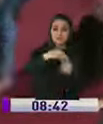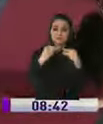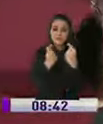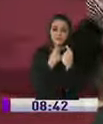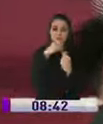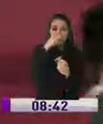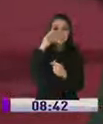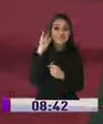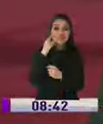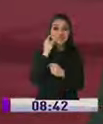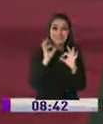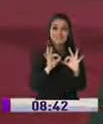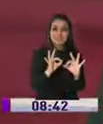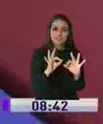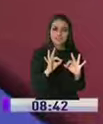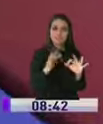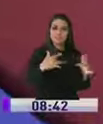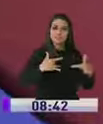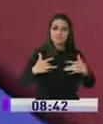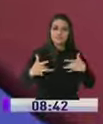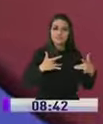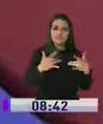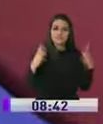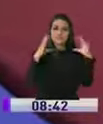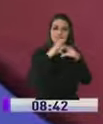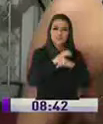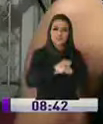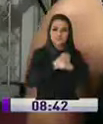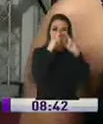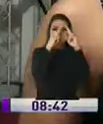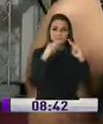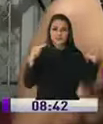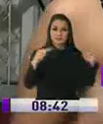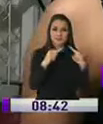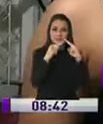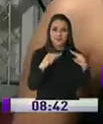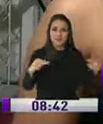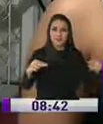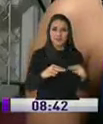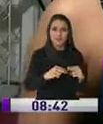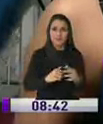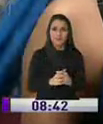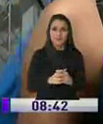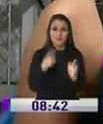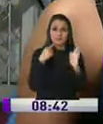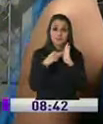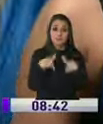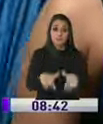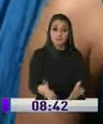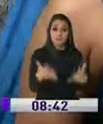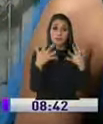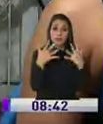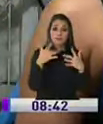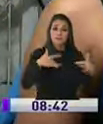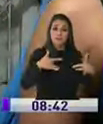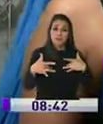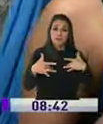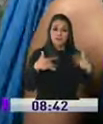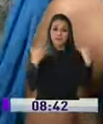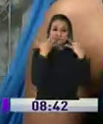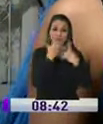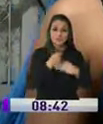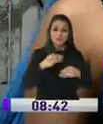alista para realizar la obra Una Noche Antes de Navidad. Exxon Art lo que hizo en esta ocasión en esta obra es